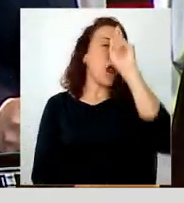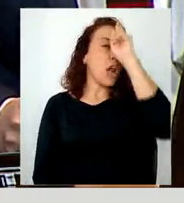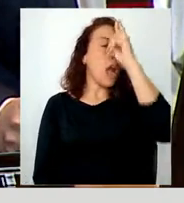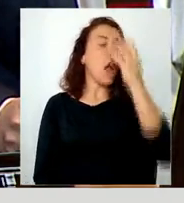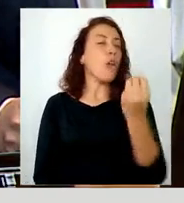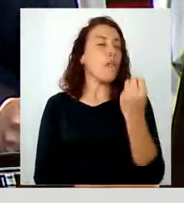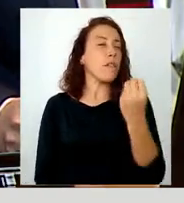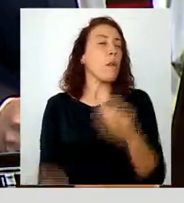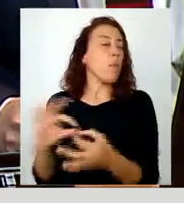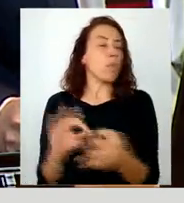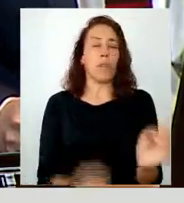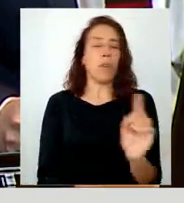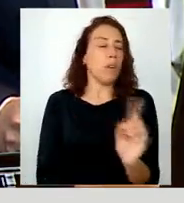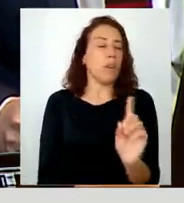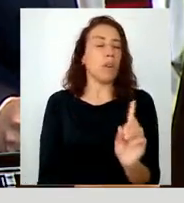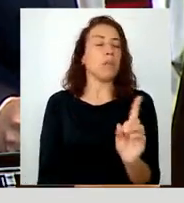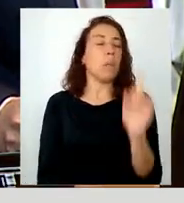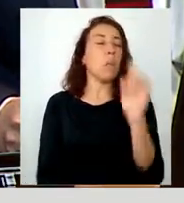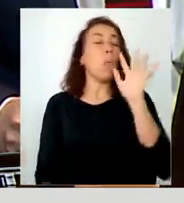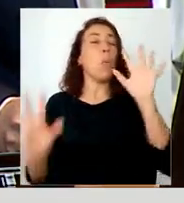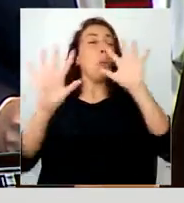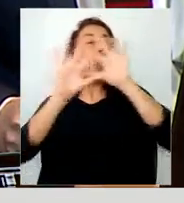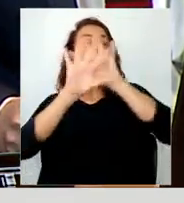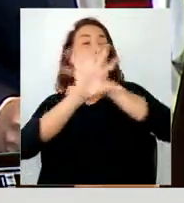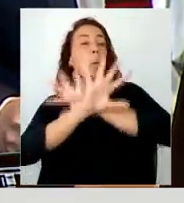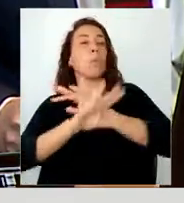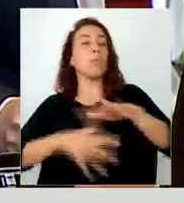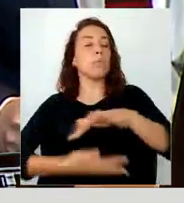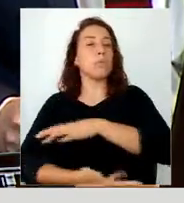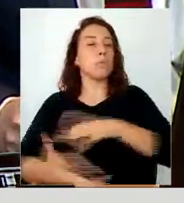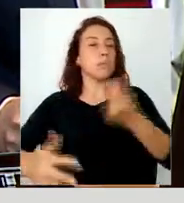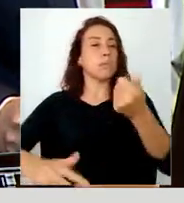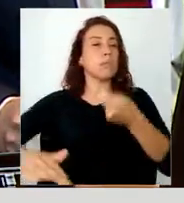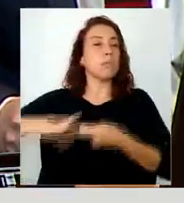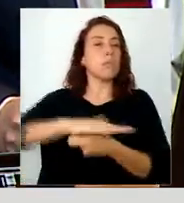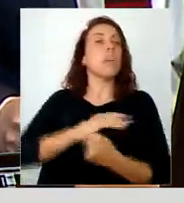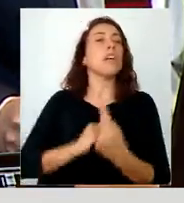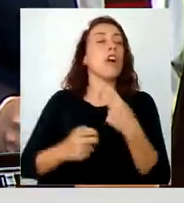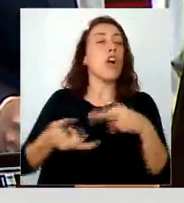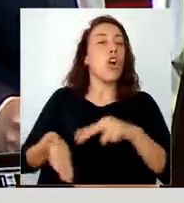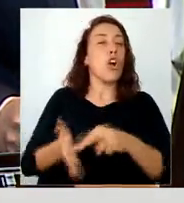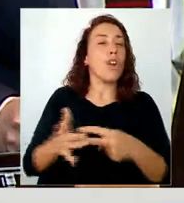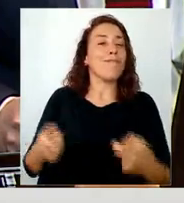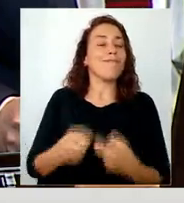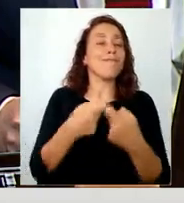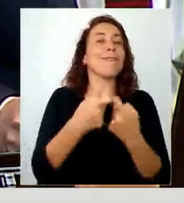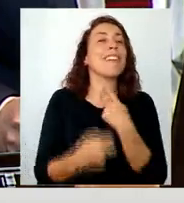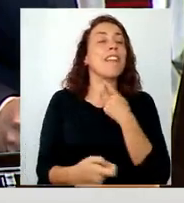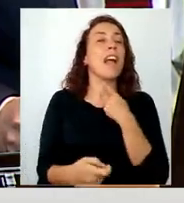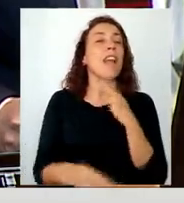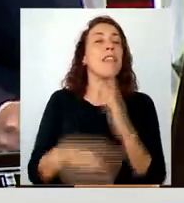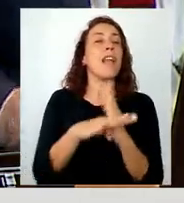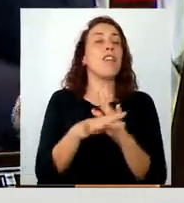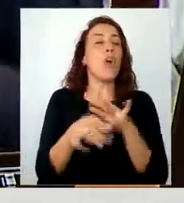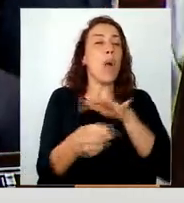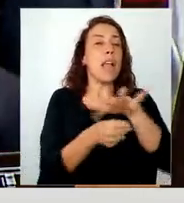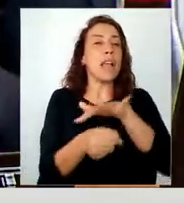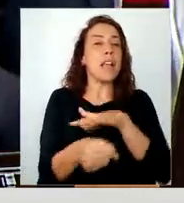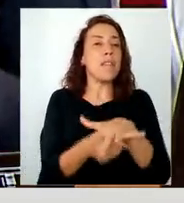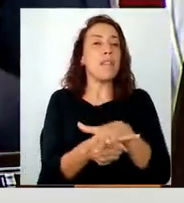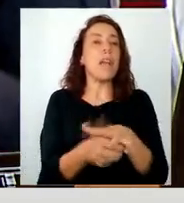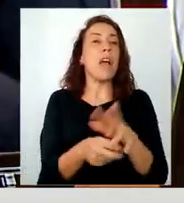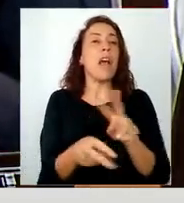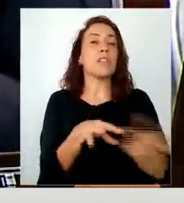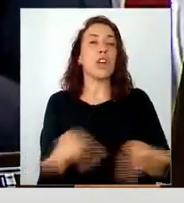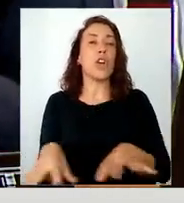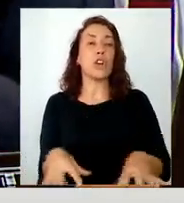que han camuflado actos de corrupción conflictos de intereses tráfico de influencias y despliegue de acciones políticas